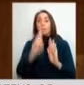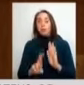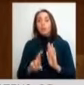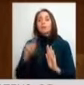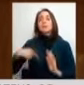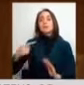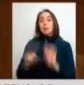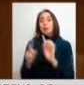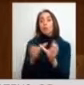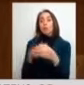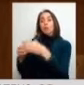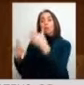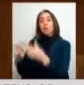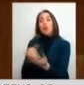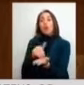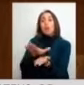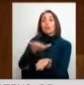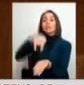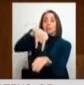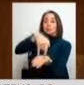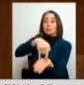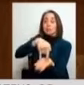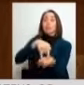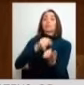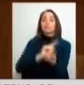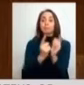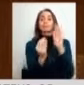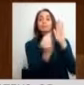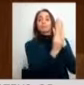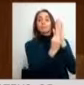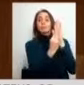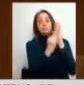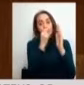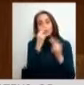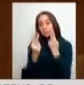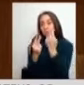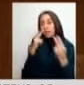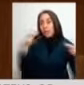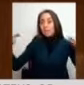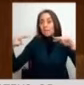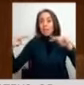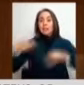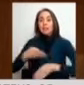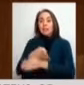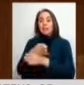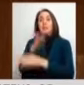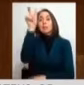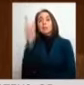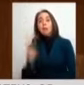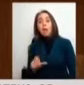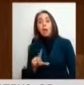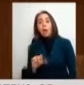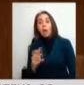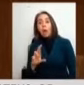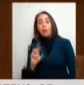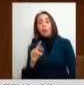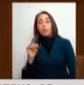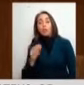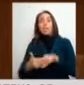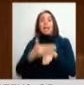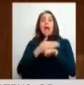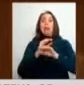sectores hay cosas que hoy se han iniciado de manera transversal pero que personas como el aura rodríguez evidenciaron con mucha anticipación